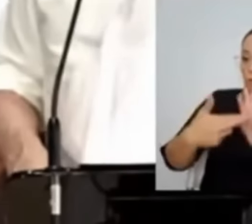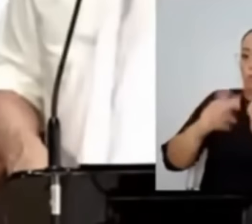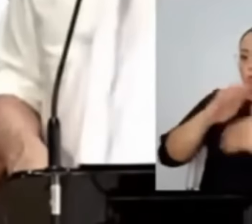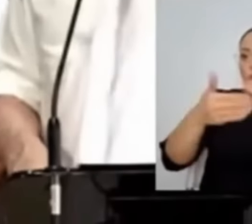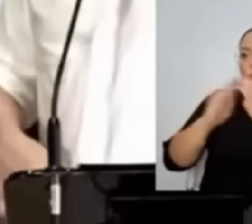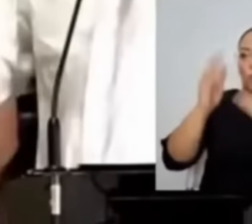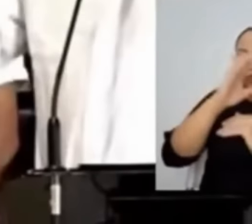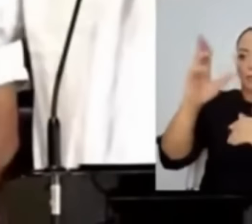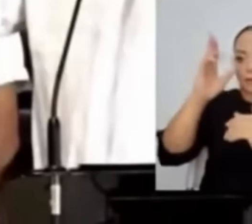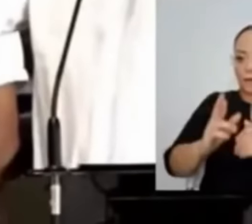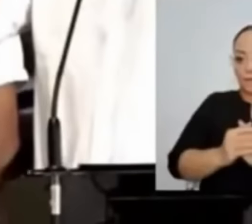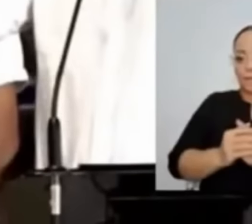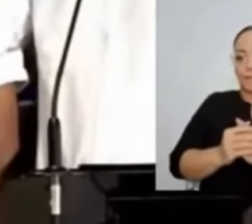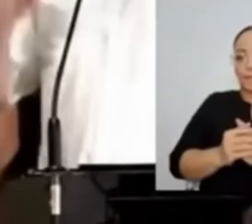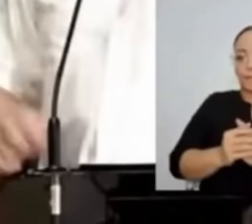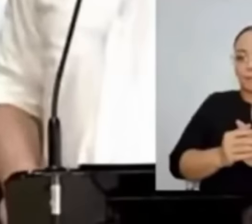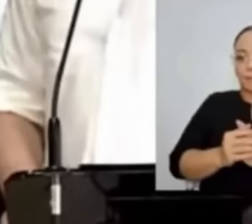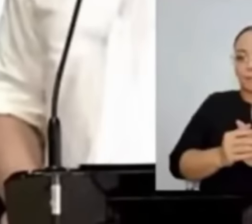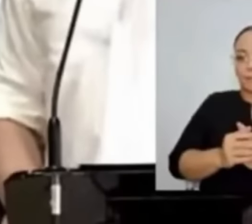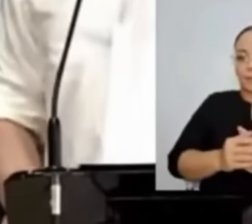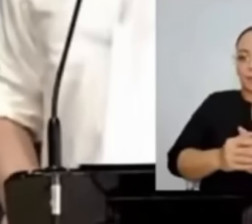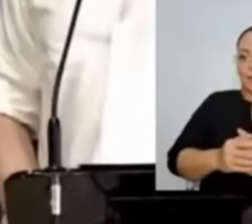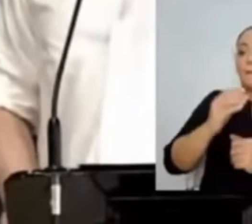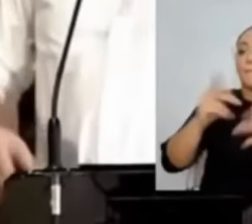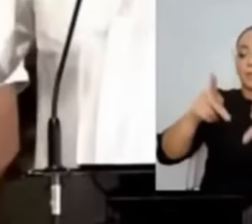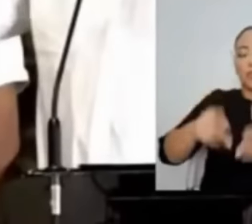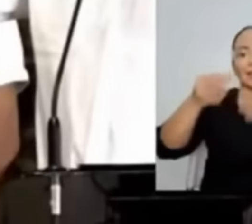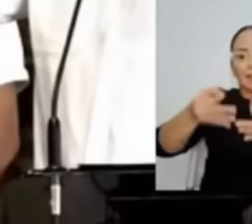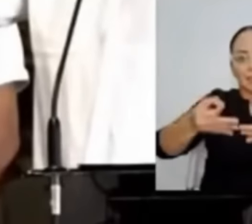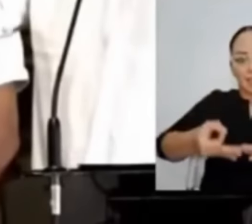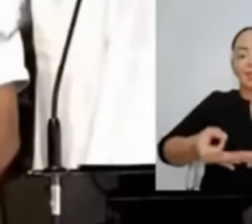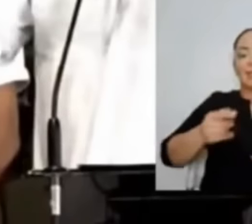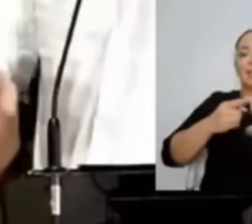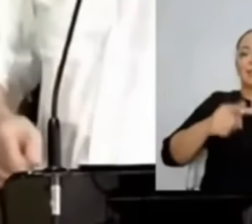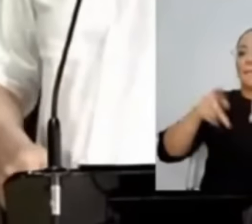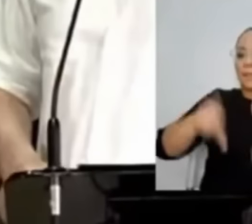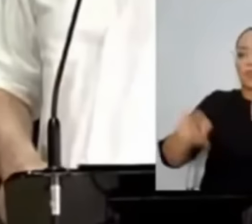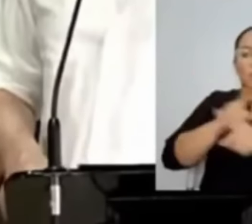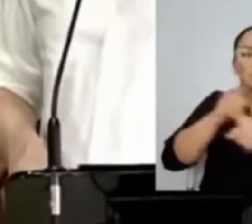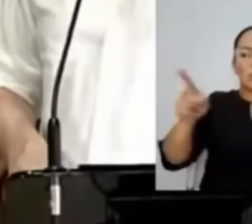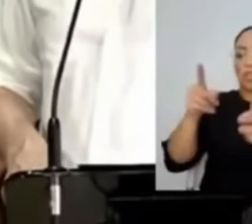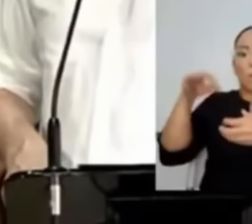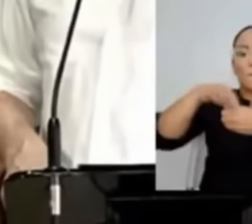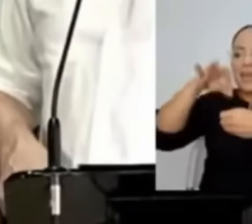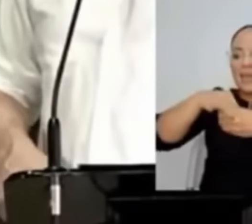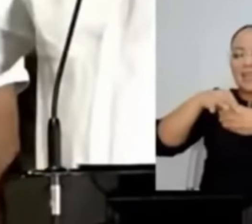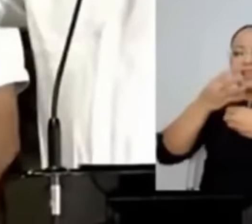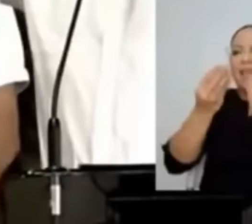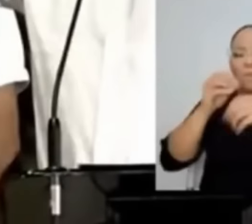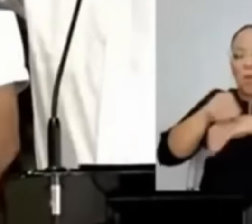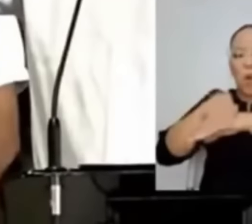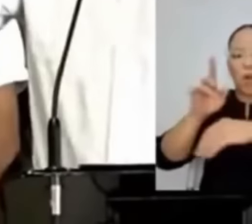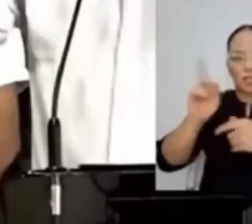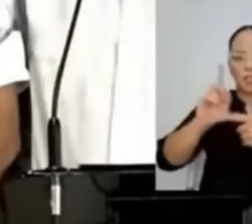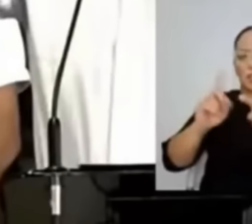Costa Rica, los decentes, los que no siembran temores falsos,